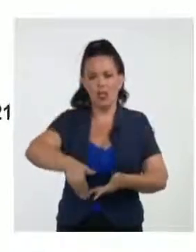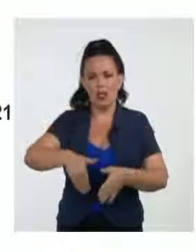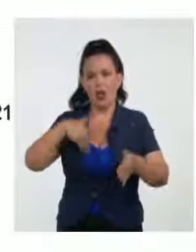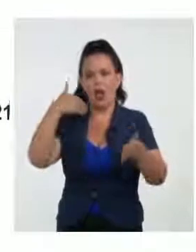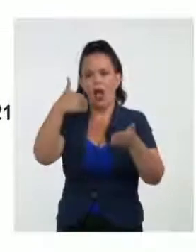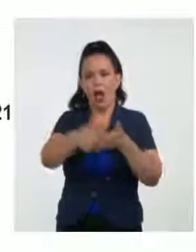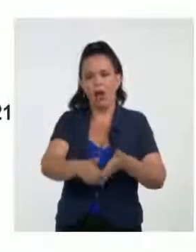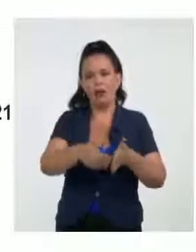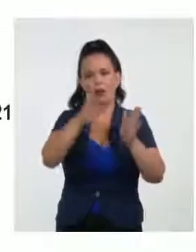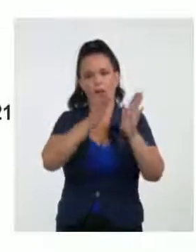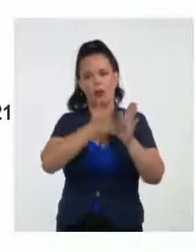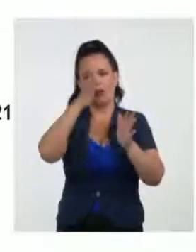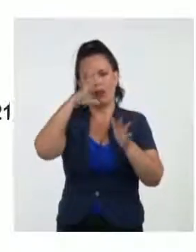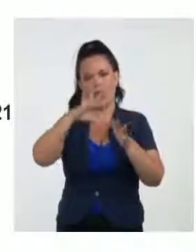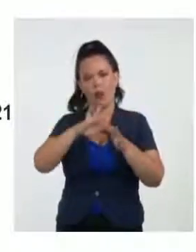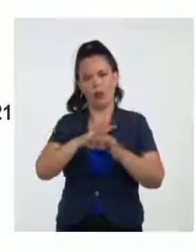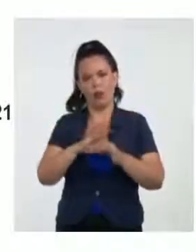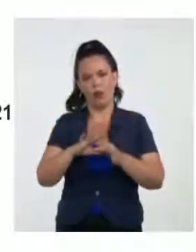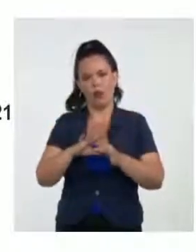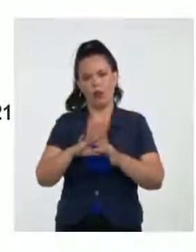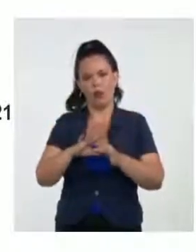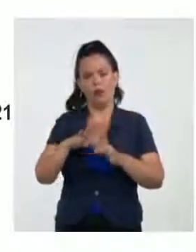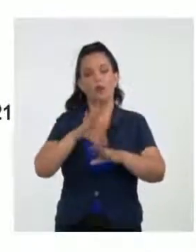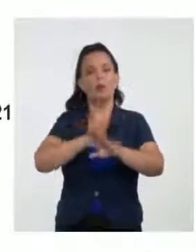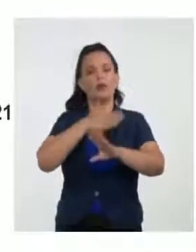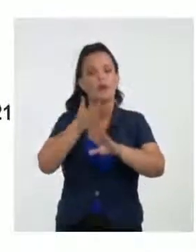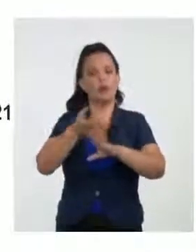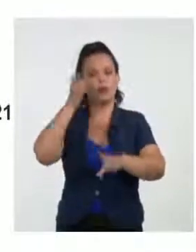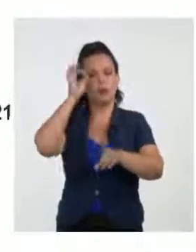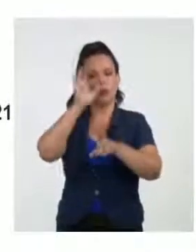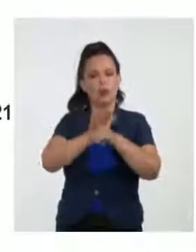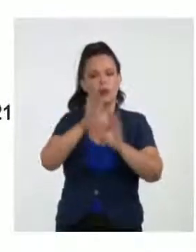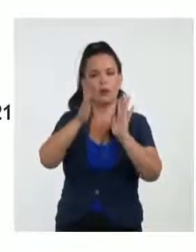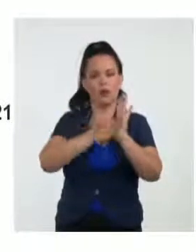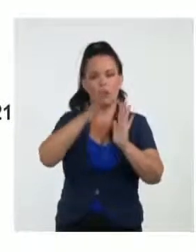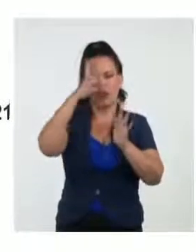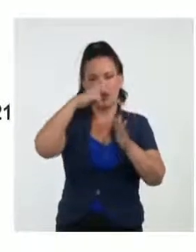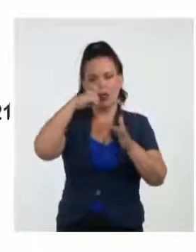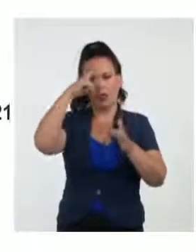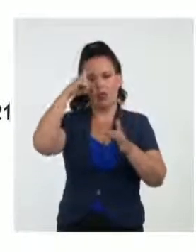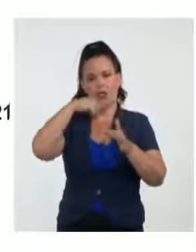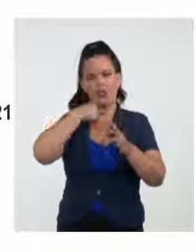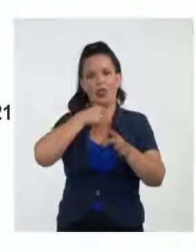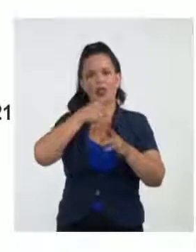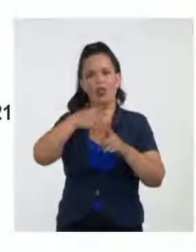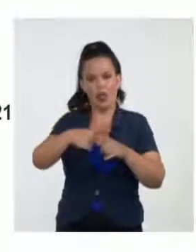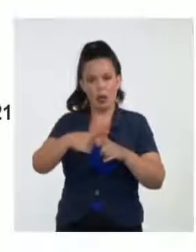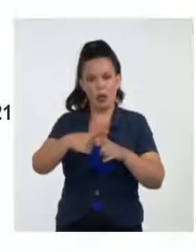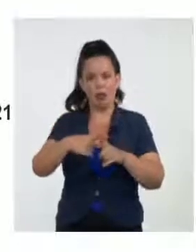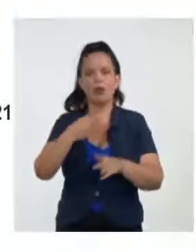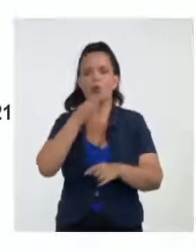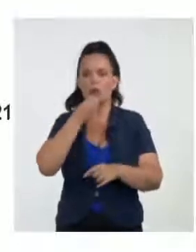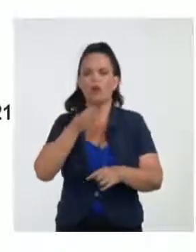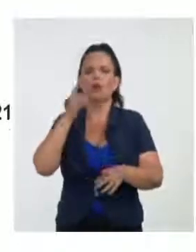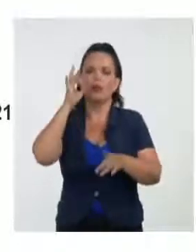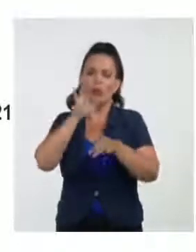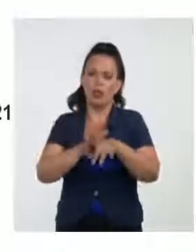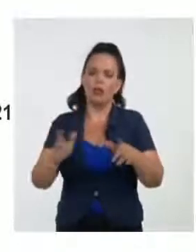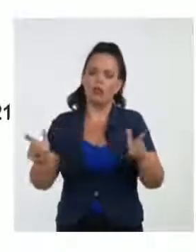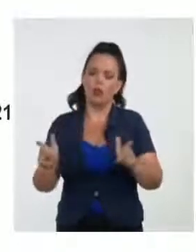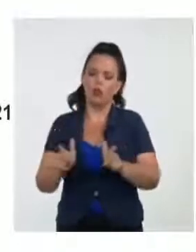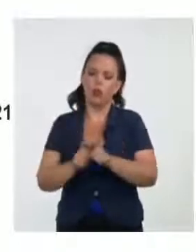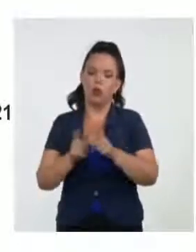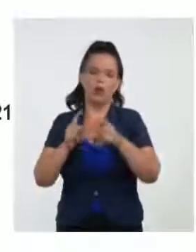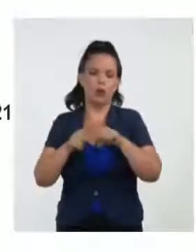partir de agosto es que tendríamos entonces la estabilidad esta pero además la cifra está también bastante llamativa, porque